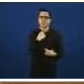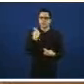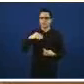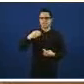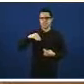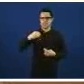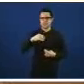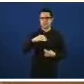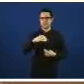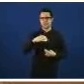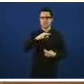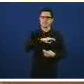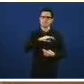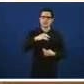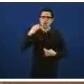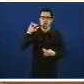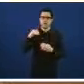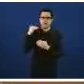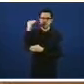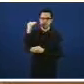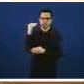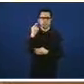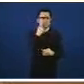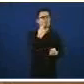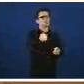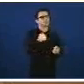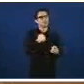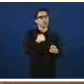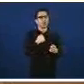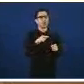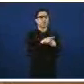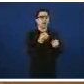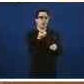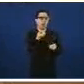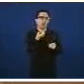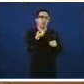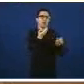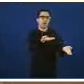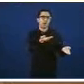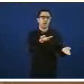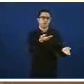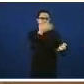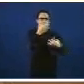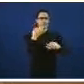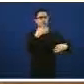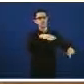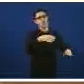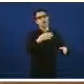preferentes Non conte Conmigo Pa votarlle A culpa O goberno Bipartito Non o vou a facer